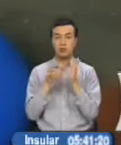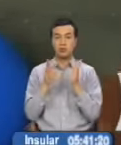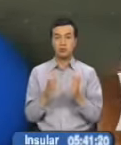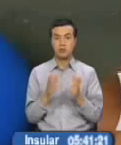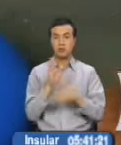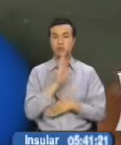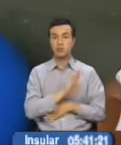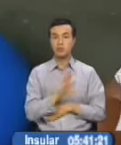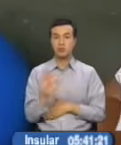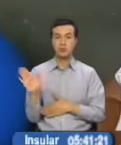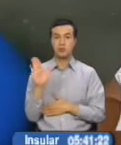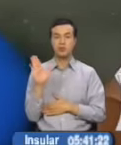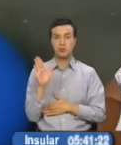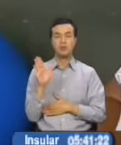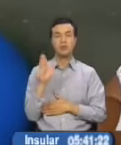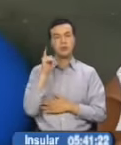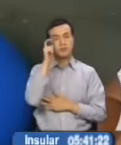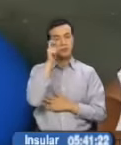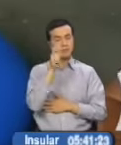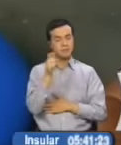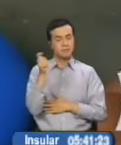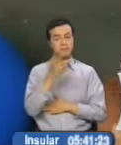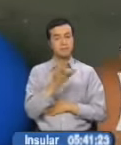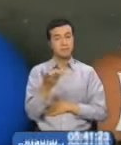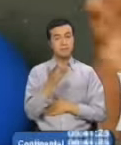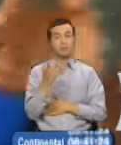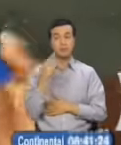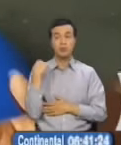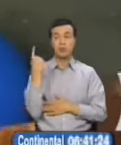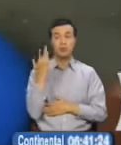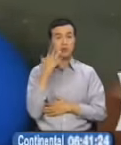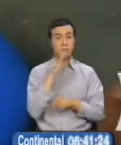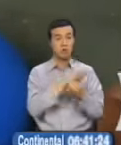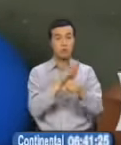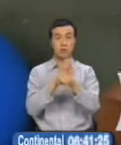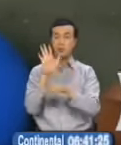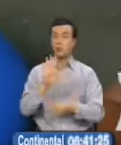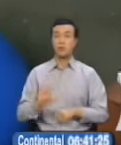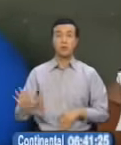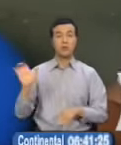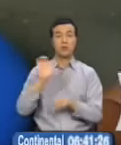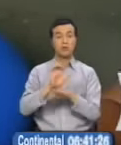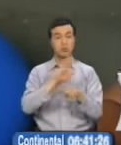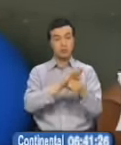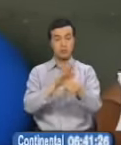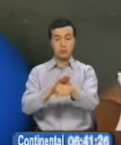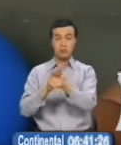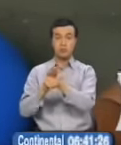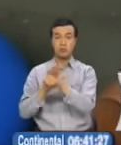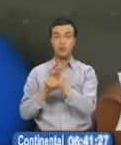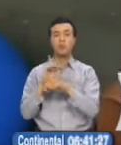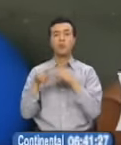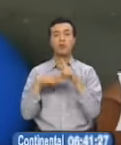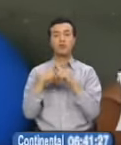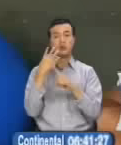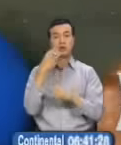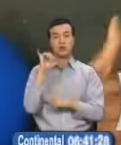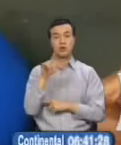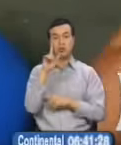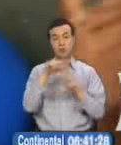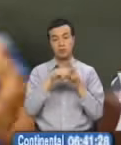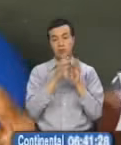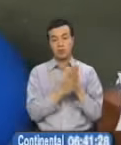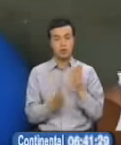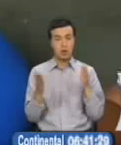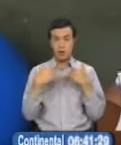le activemos una veeduría. De tal manera que nosotros convocamos a nivel nacional, esta se ha convocado desde el 15 de julio, está